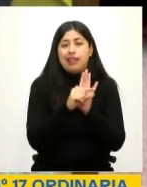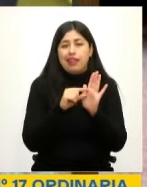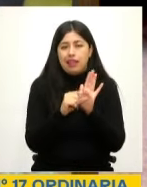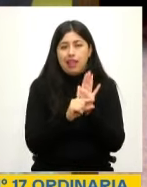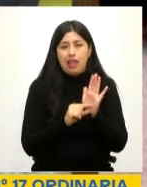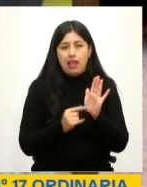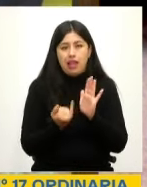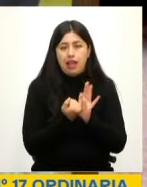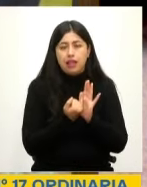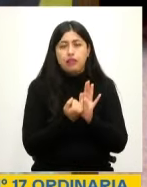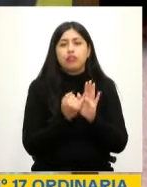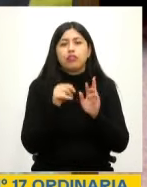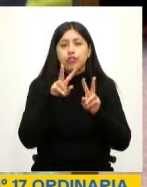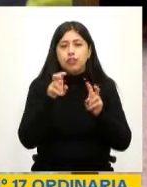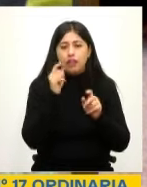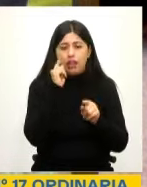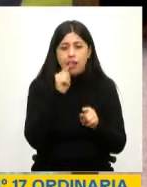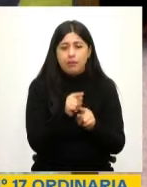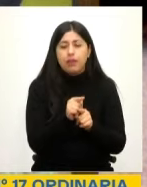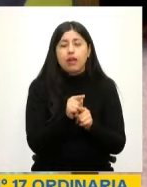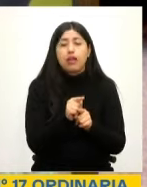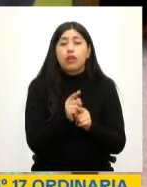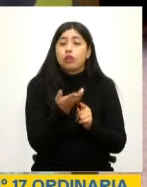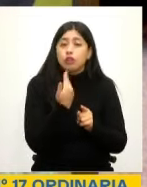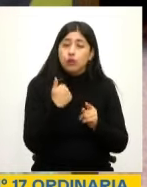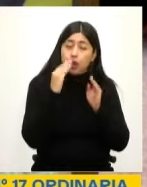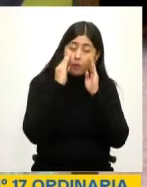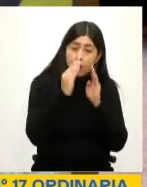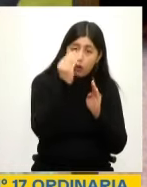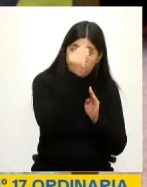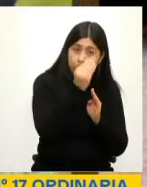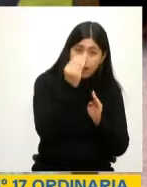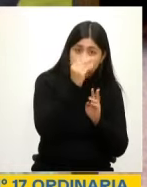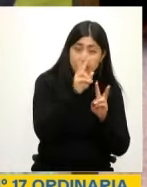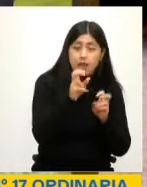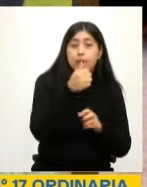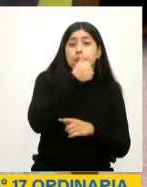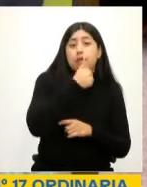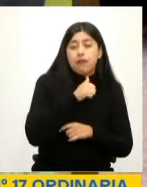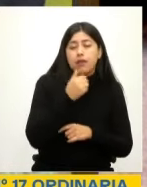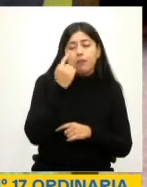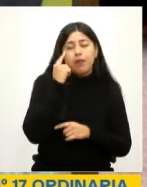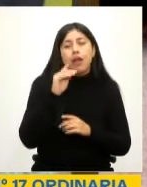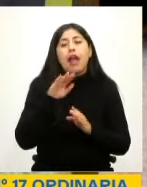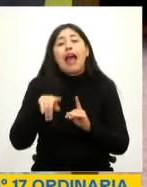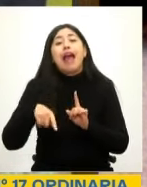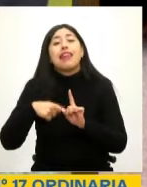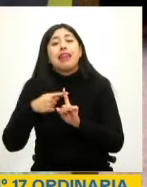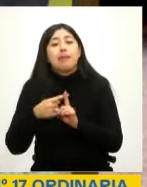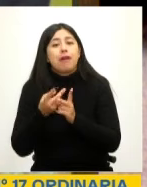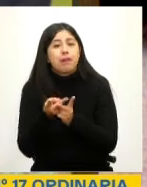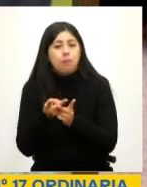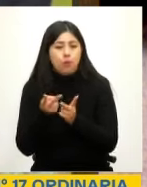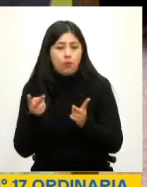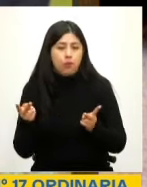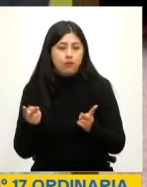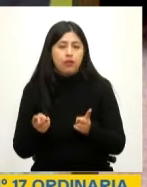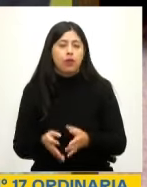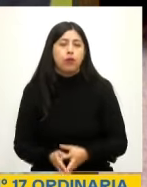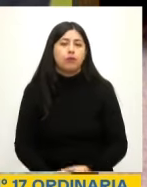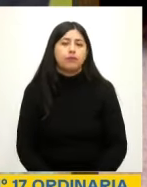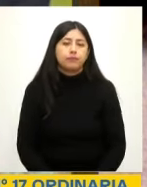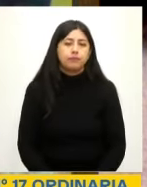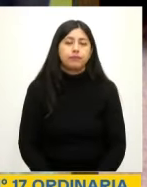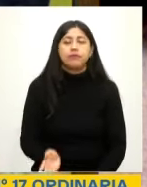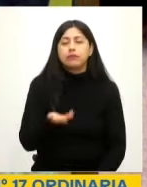dirección porque creo que aquí no solo tenemos que mirar lo que ocurre en el sector privado sino también lo que ocurre en el sector público